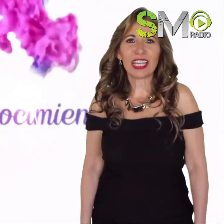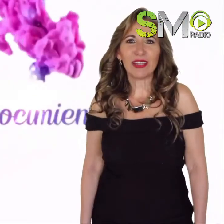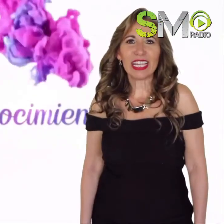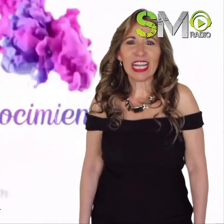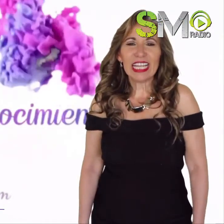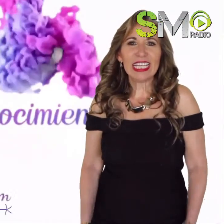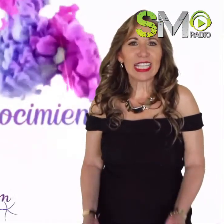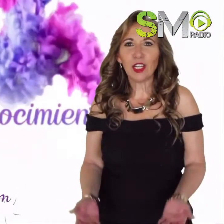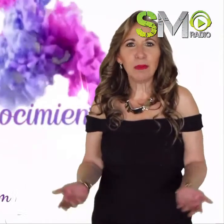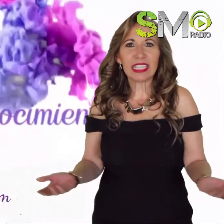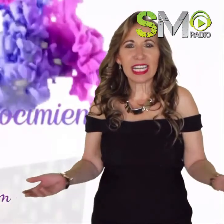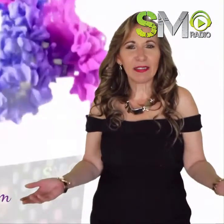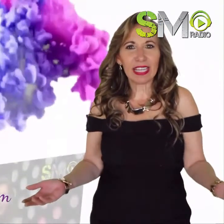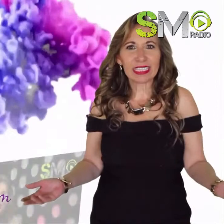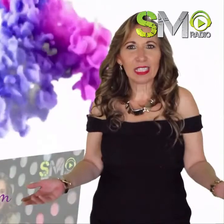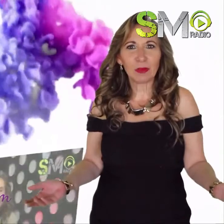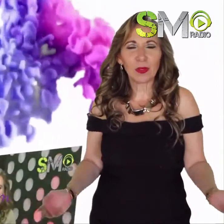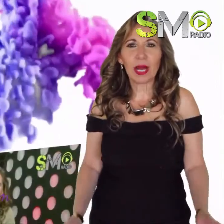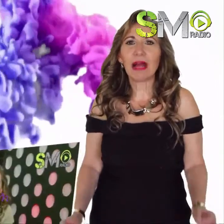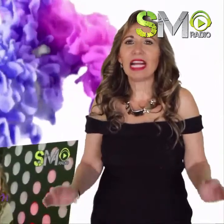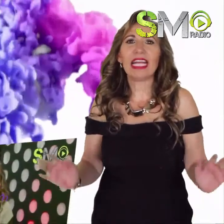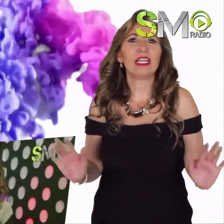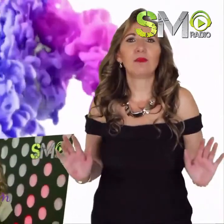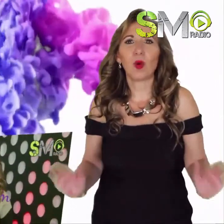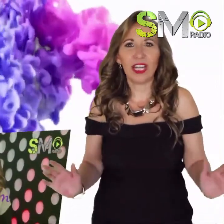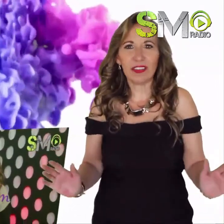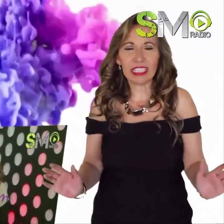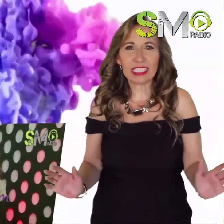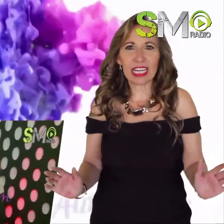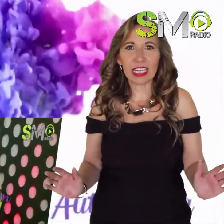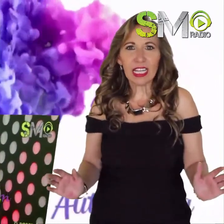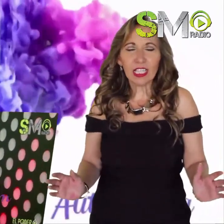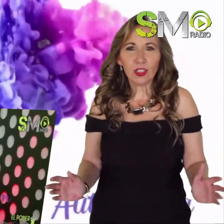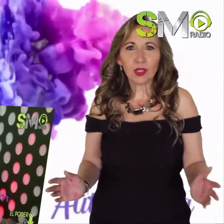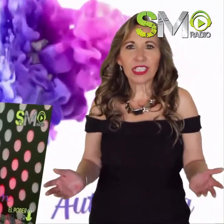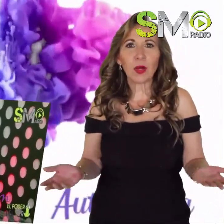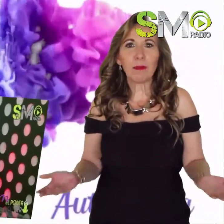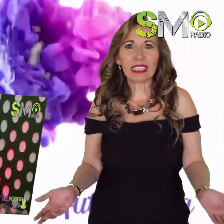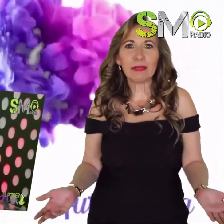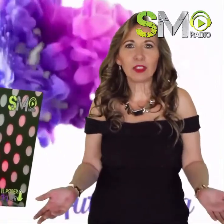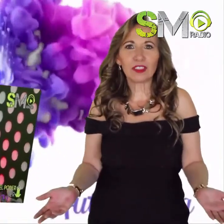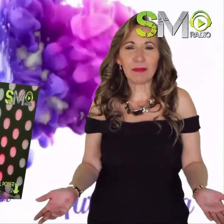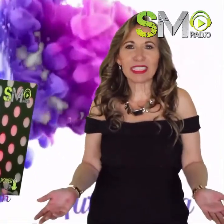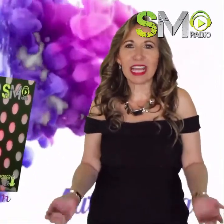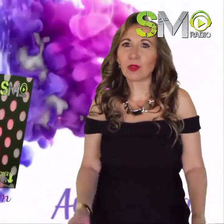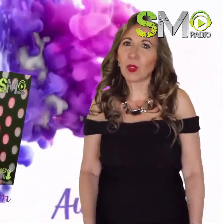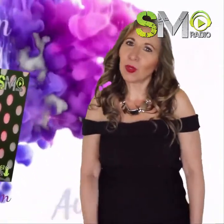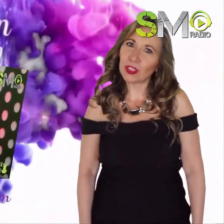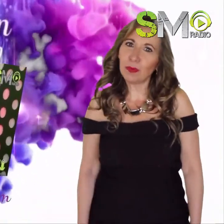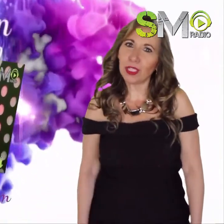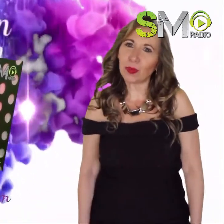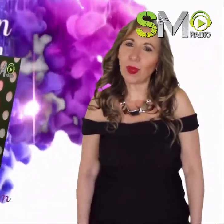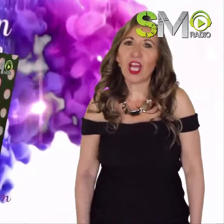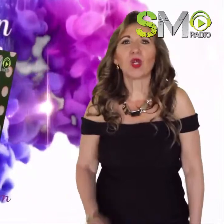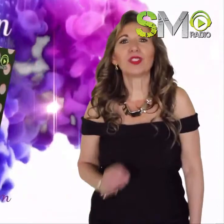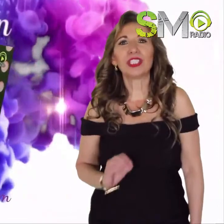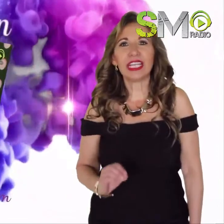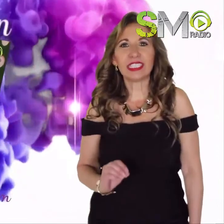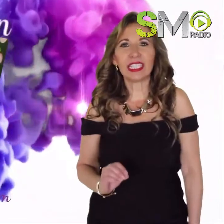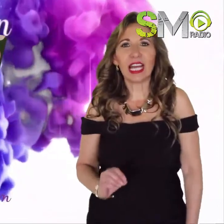Soy Mónica B. y te quiero invitar a que veas el programa El Poder del Ser, donde te compartimos temas de